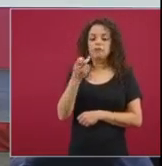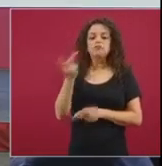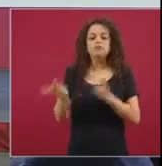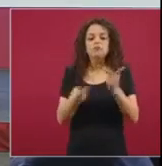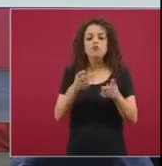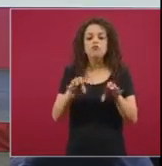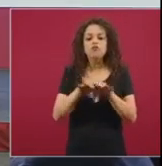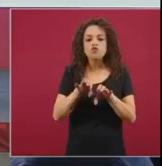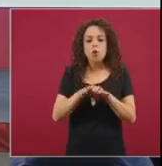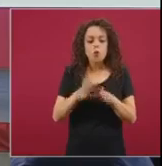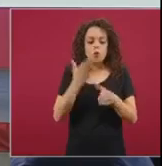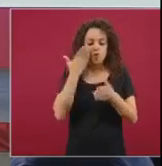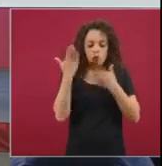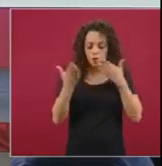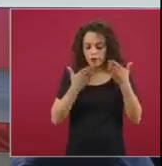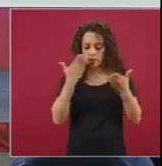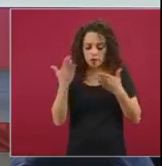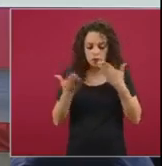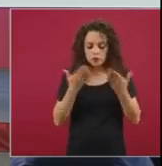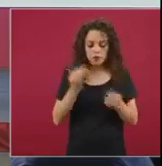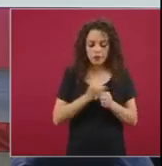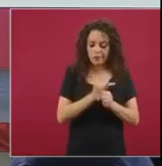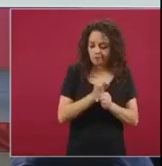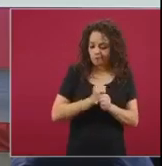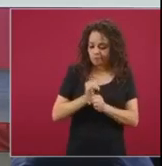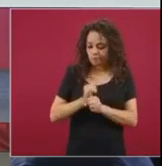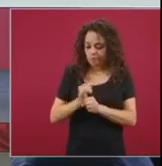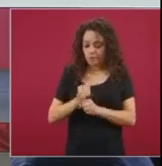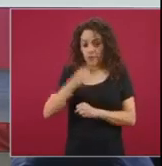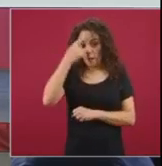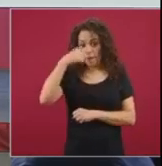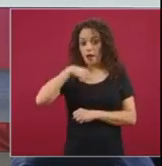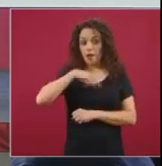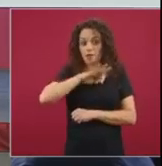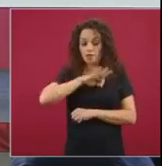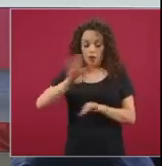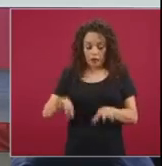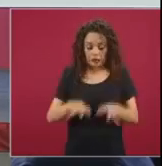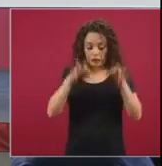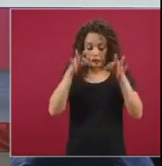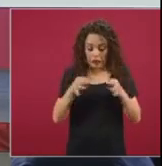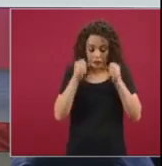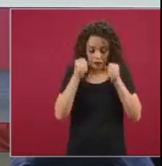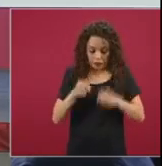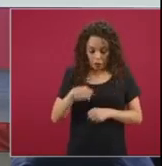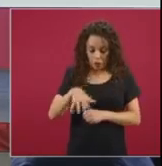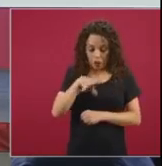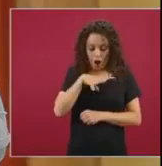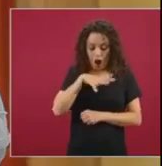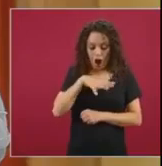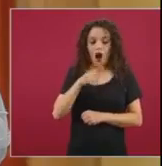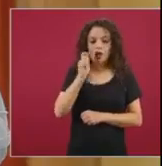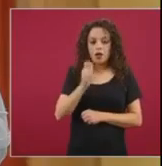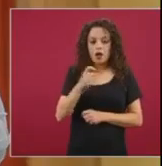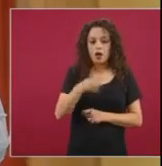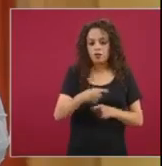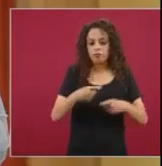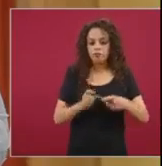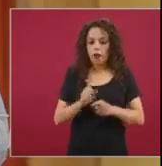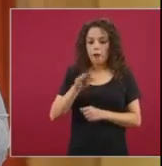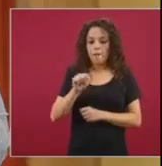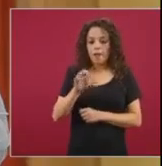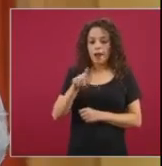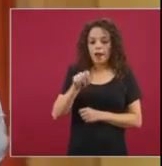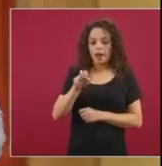Estos estudios histopatológicos que me permiten verificar a la bacteria que esté, El estudio de